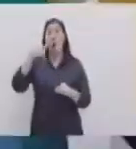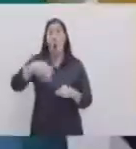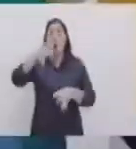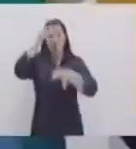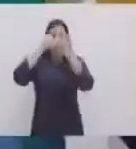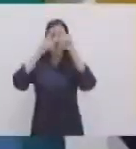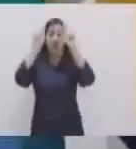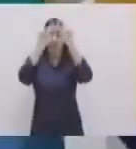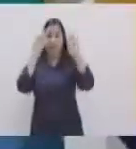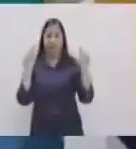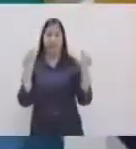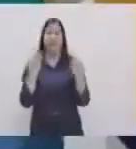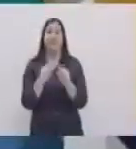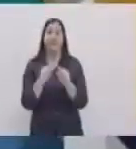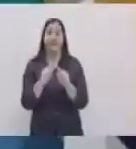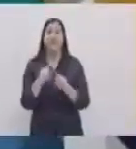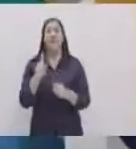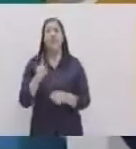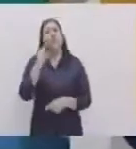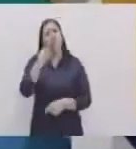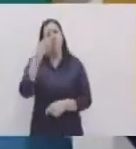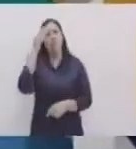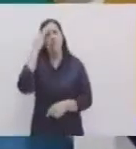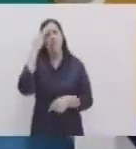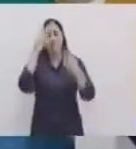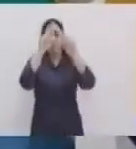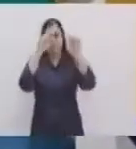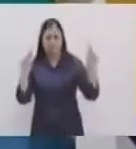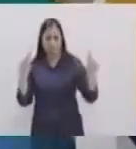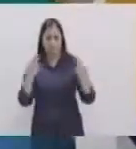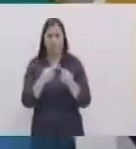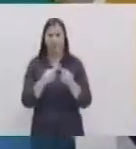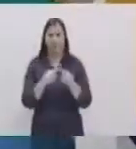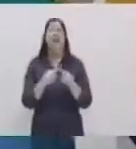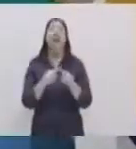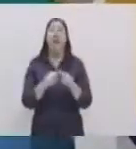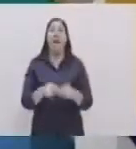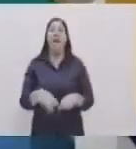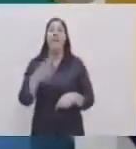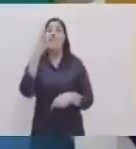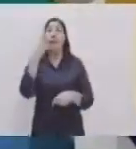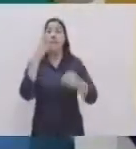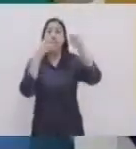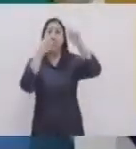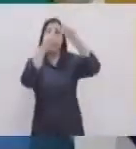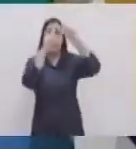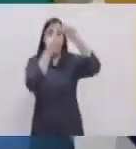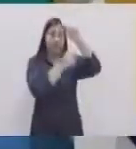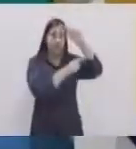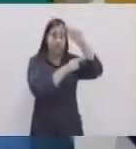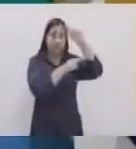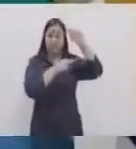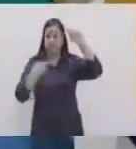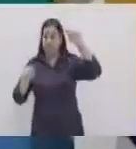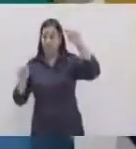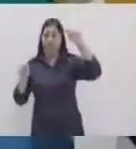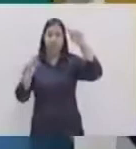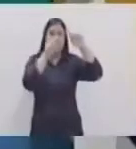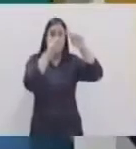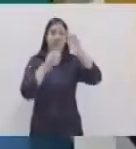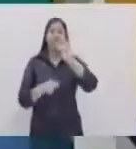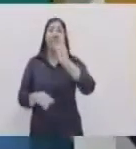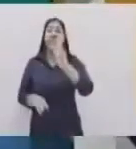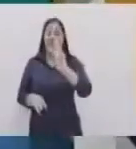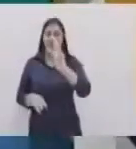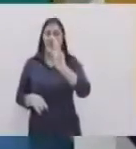sobre los triángulos por sus lados. Como ustedes saben, un triángulo es una figura geométrica que se forma por tres lados, tres puntos. Por